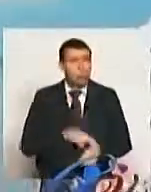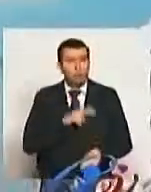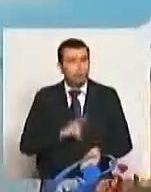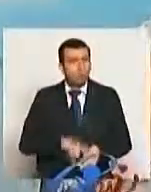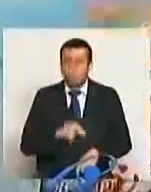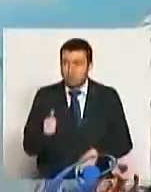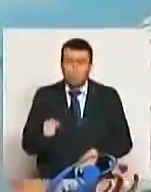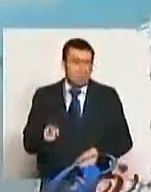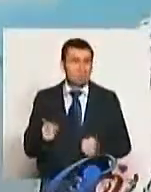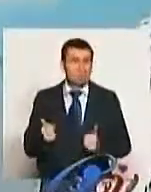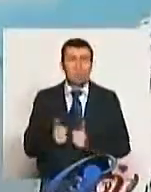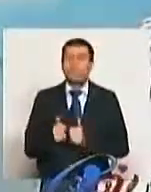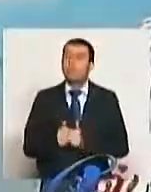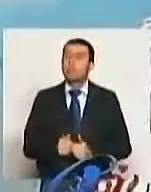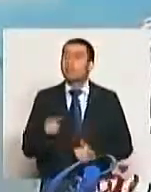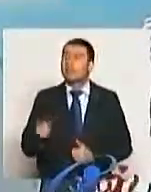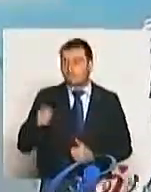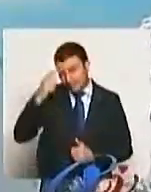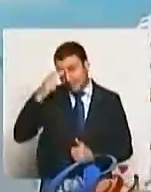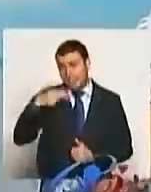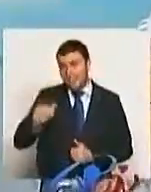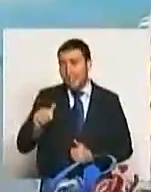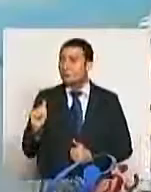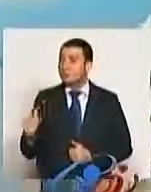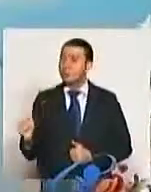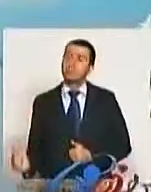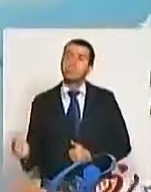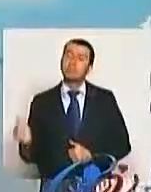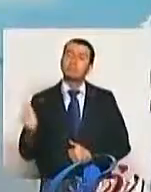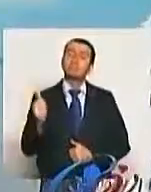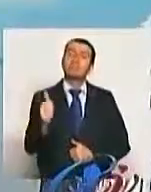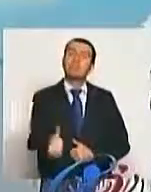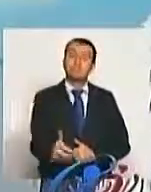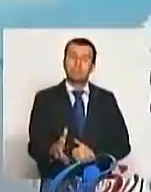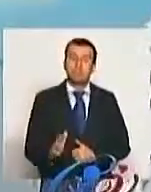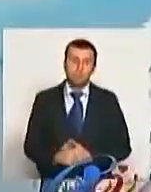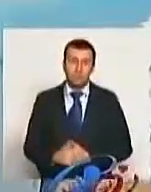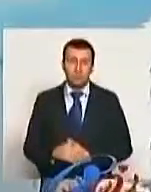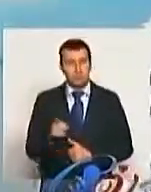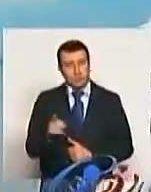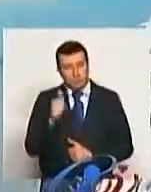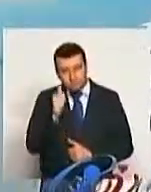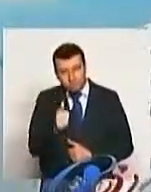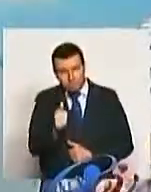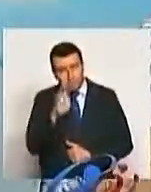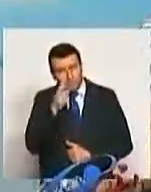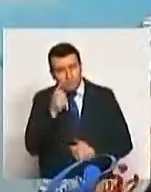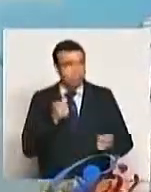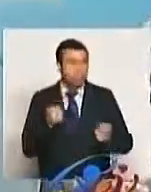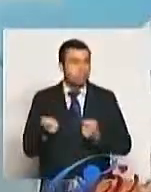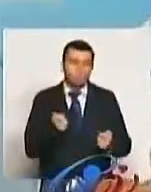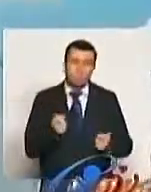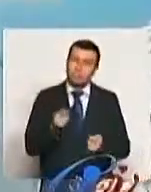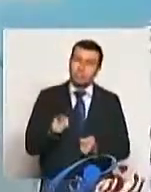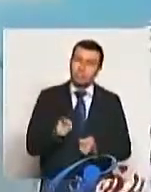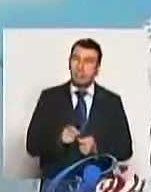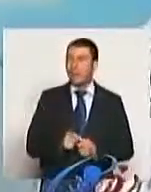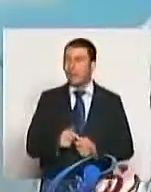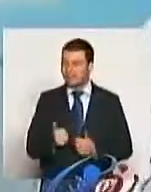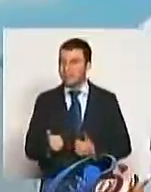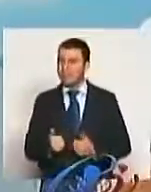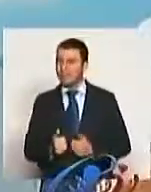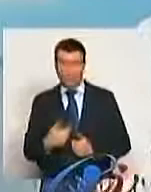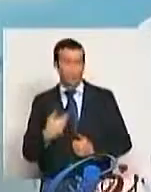con la hija, realmente la que iba a la consulta fue la hija, pero ya en la medida que vio los exámenes que se estaba realizando la hija, se animó a hacerse